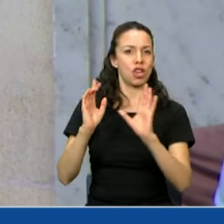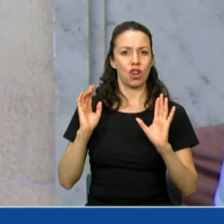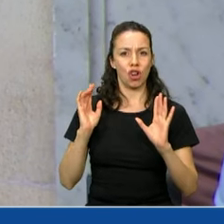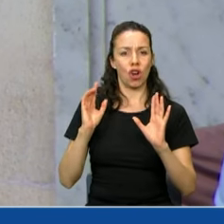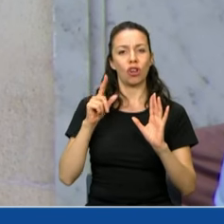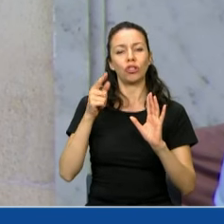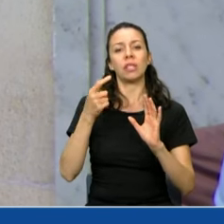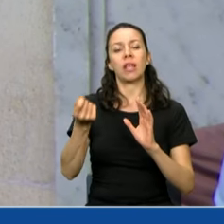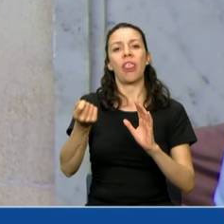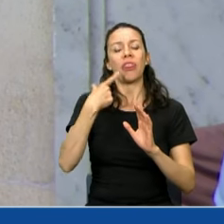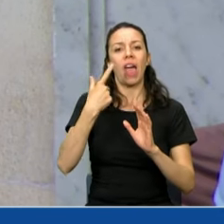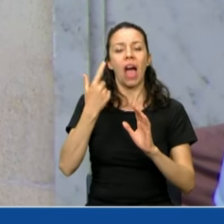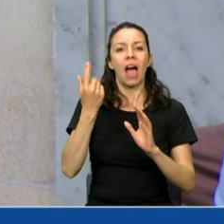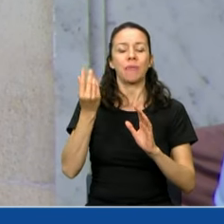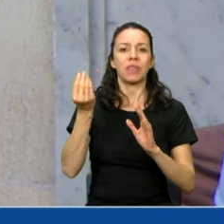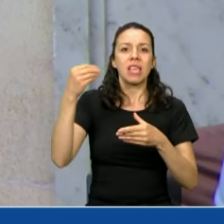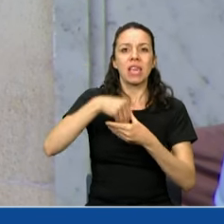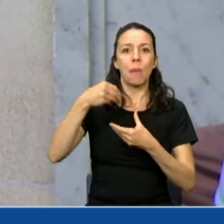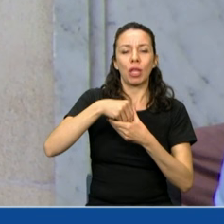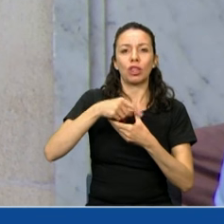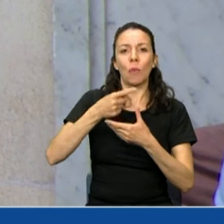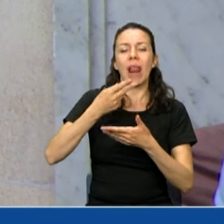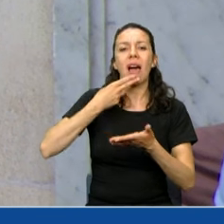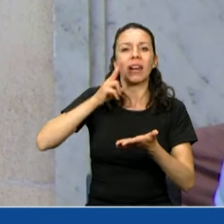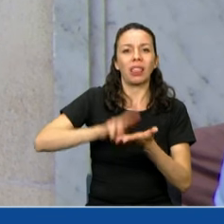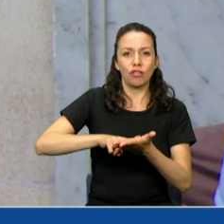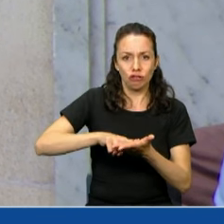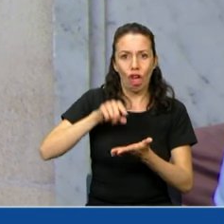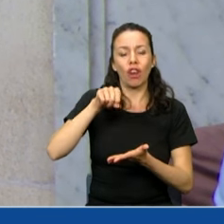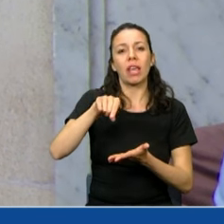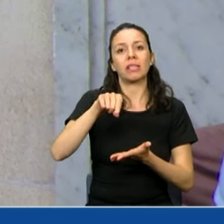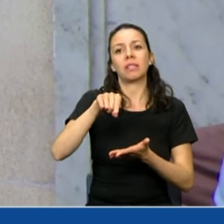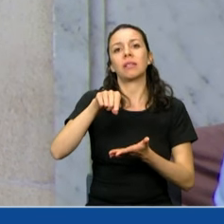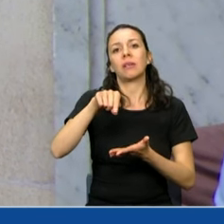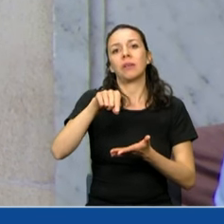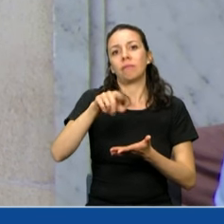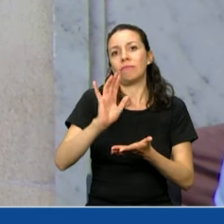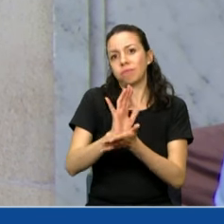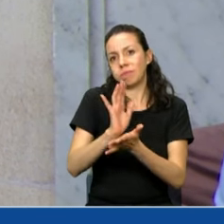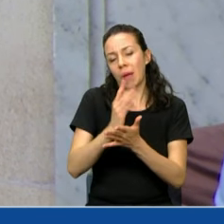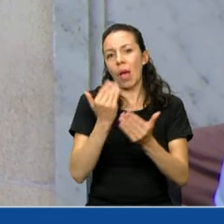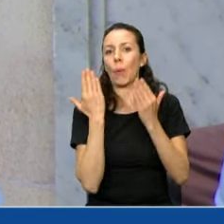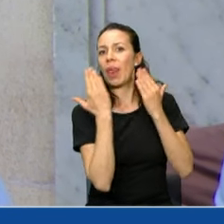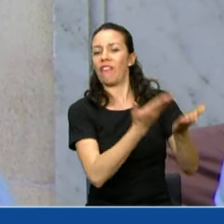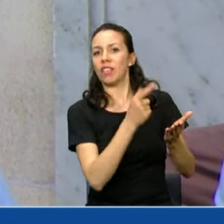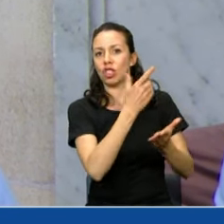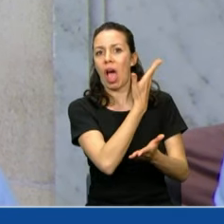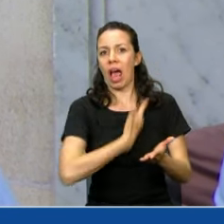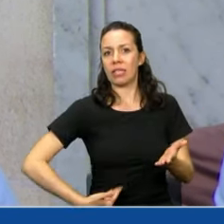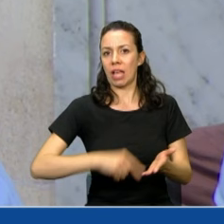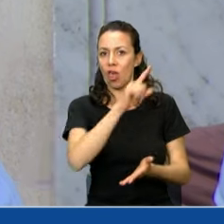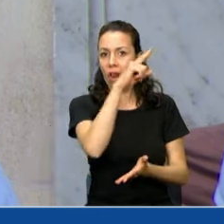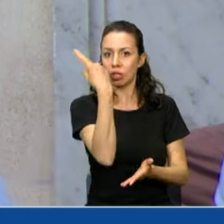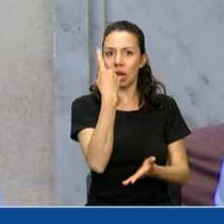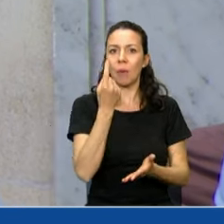incremento claramente en las retenciones cuestión que beneficia a todo el estado nacional pero sí generando